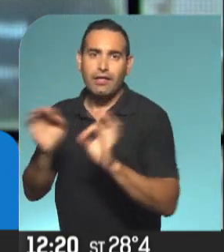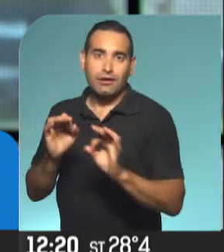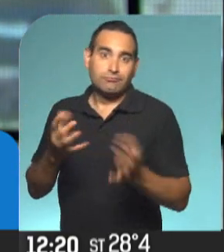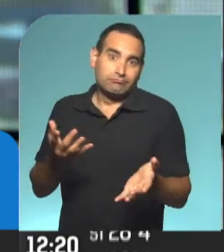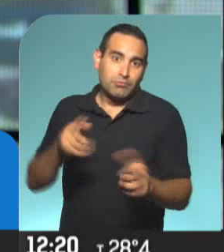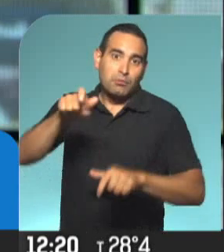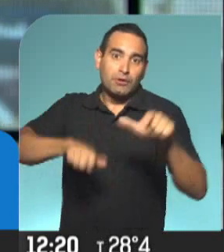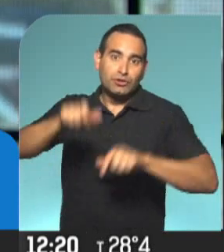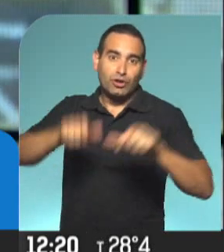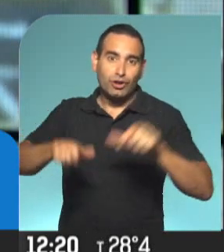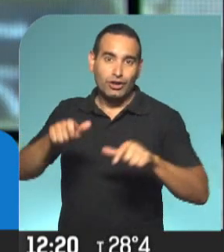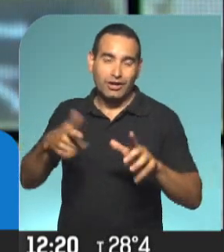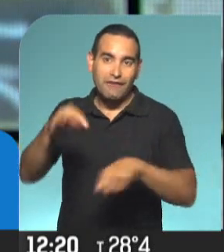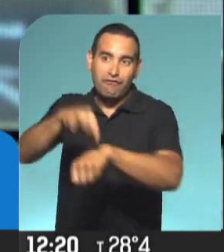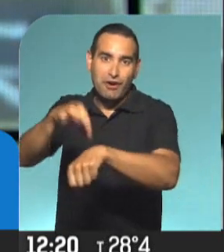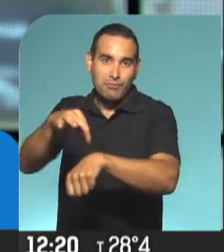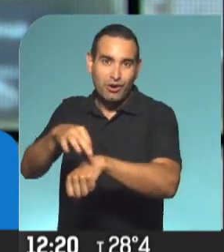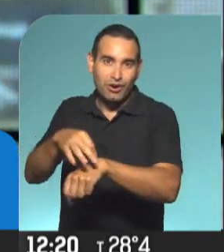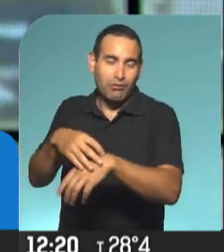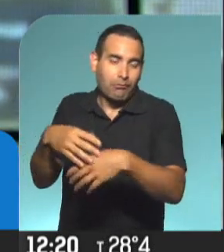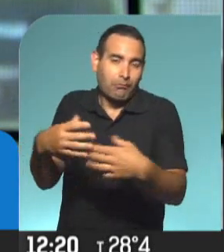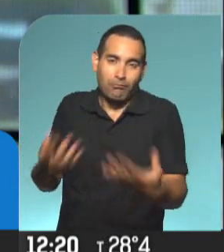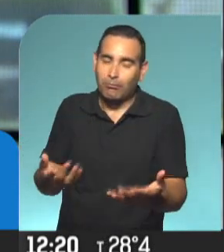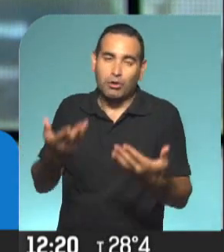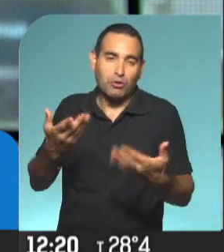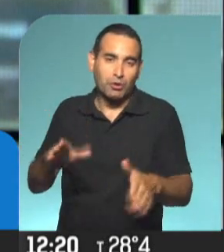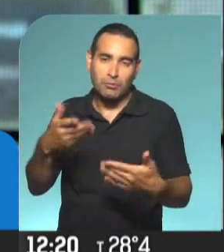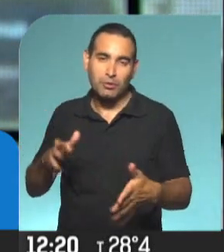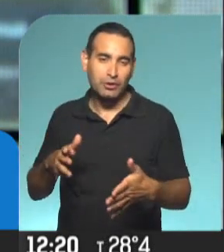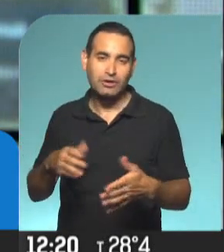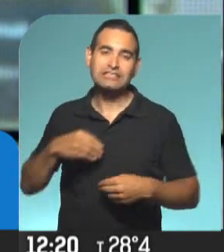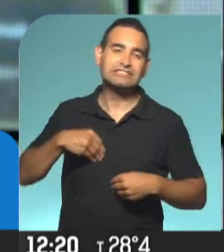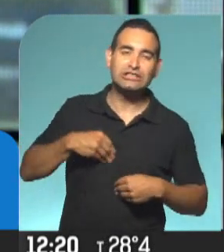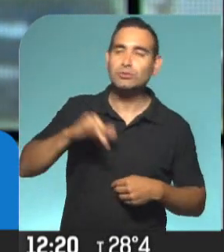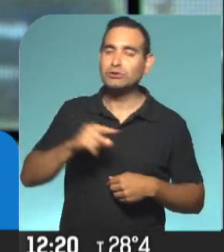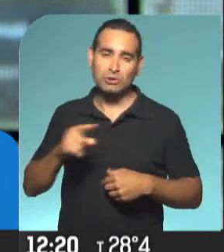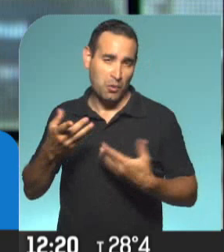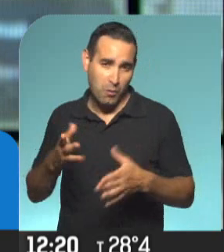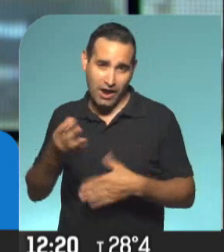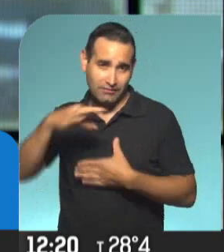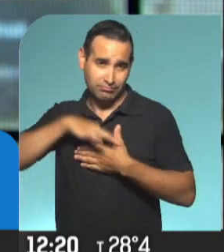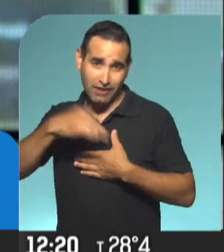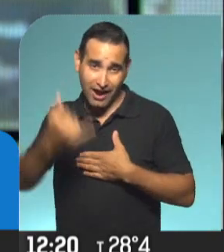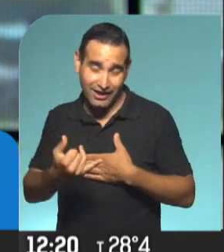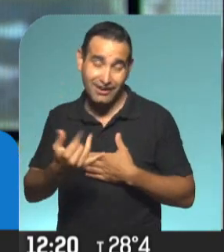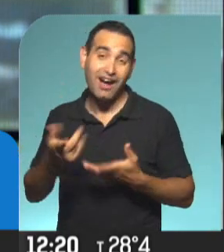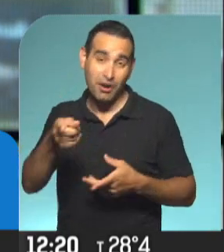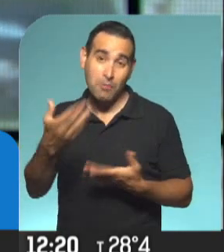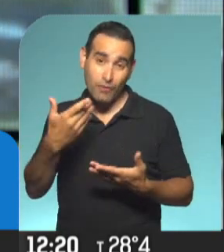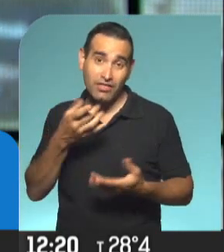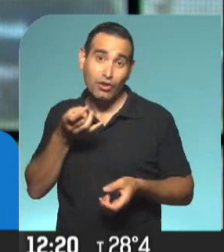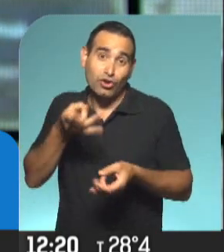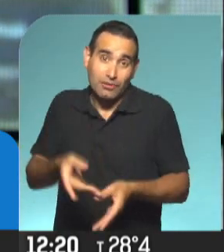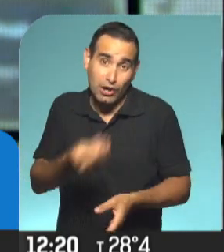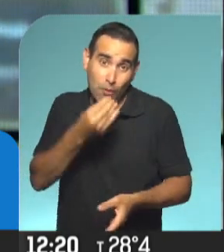gente que está infectada, independientemente de si es asintomática o no, esa gente puede contaminarle